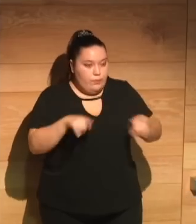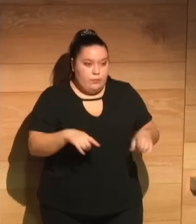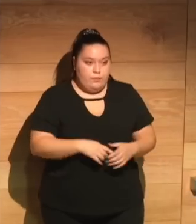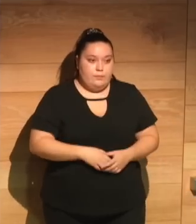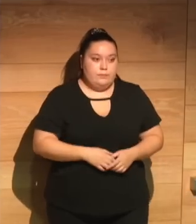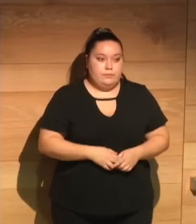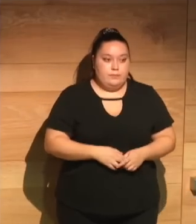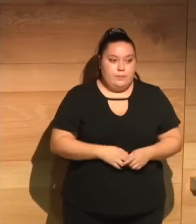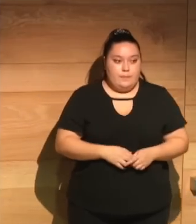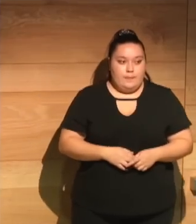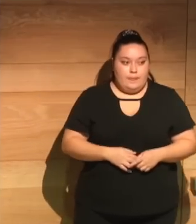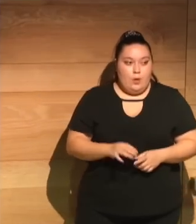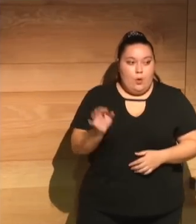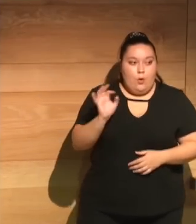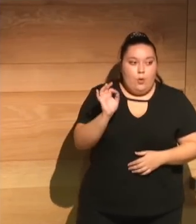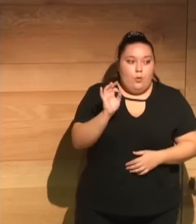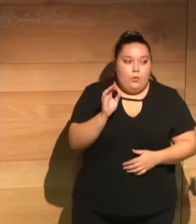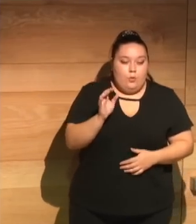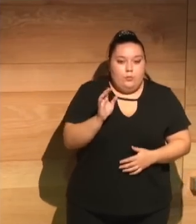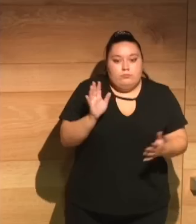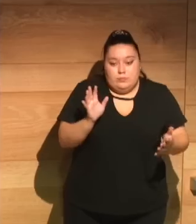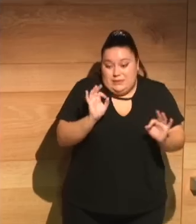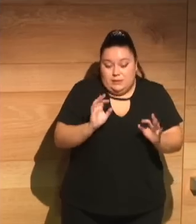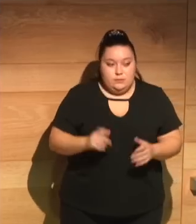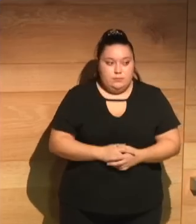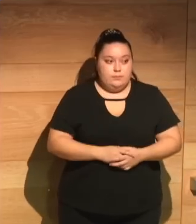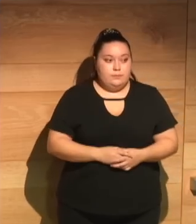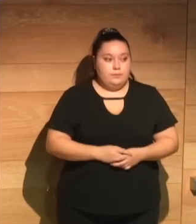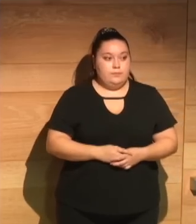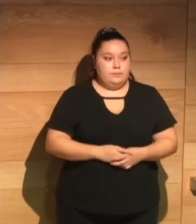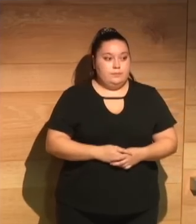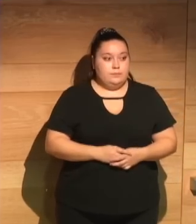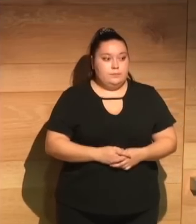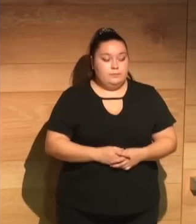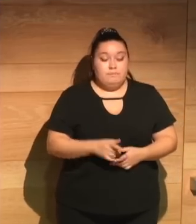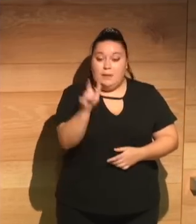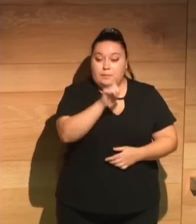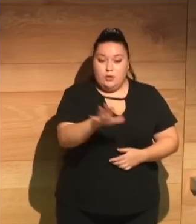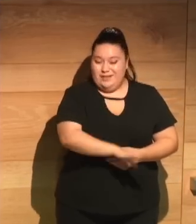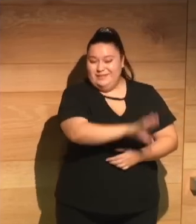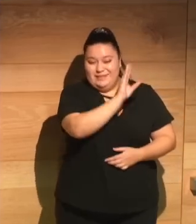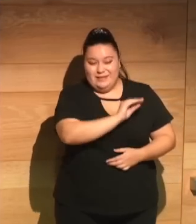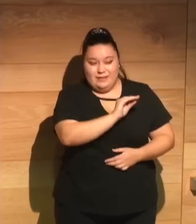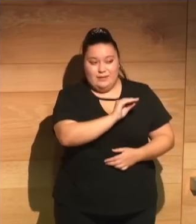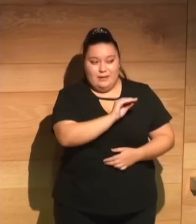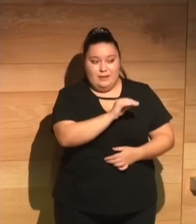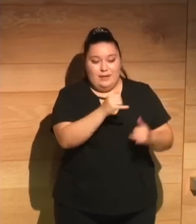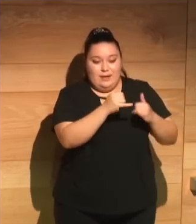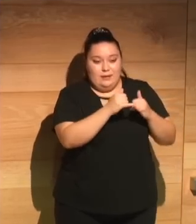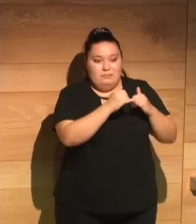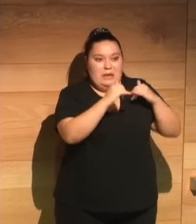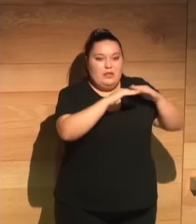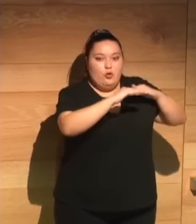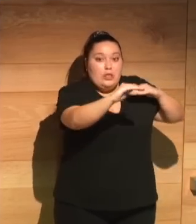siglo V al XV, por ejemplo. Bueno, es que es así. Entonces, como no, nadie entendía qué era ni la línea de